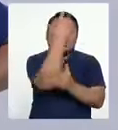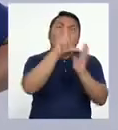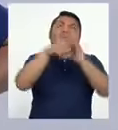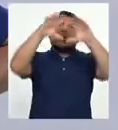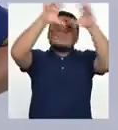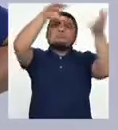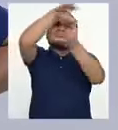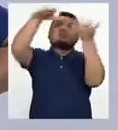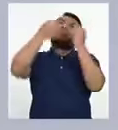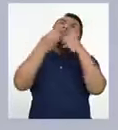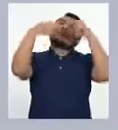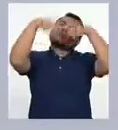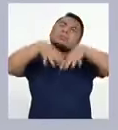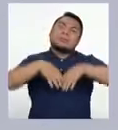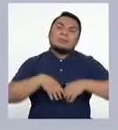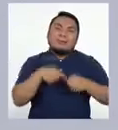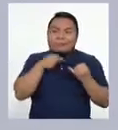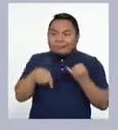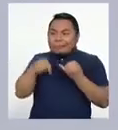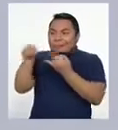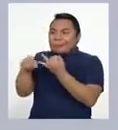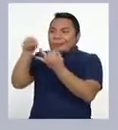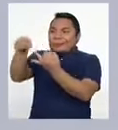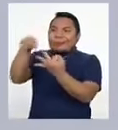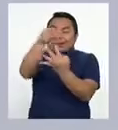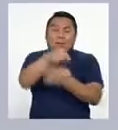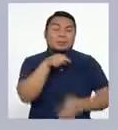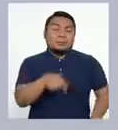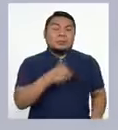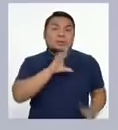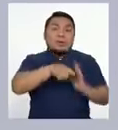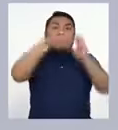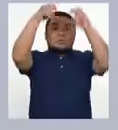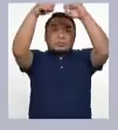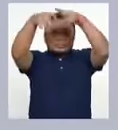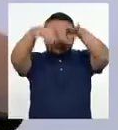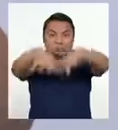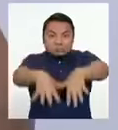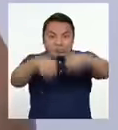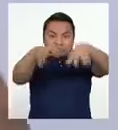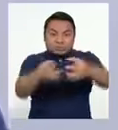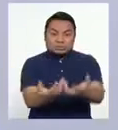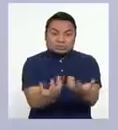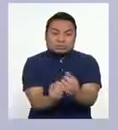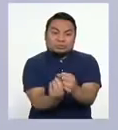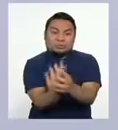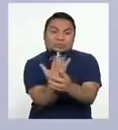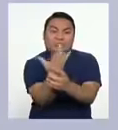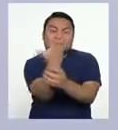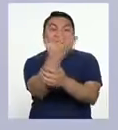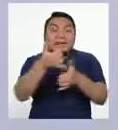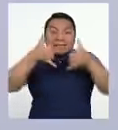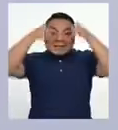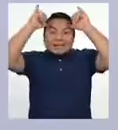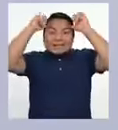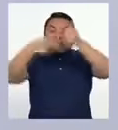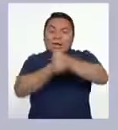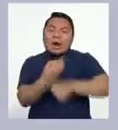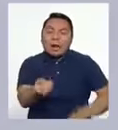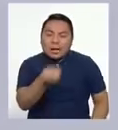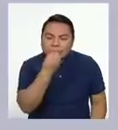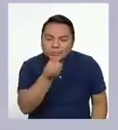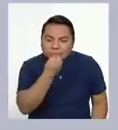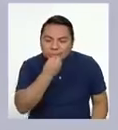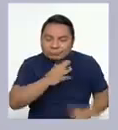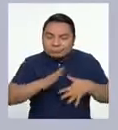la nube. Y fue ella la que le dio agua al campo para que la hierba crezca y así la cabra pudiese comer